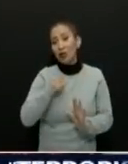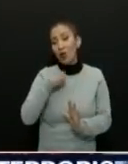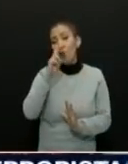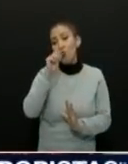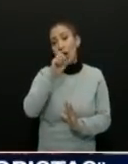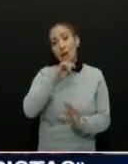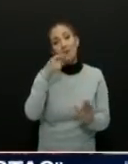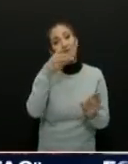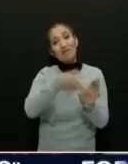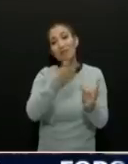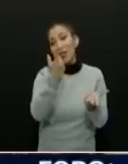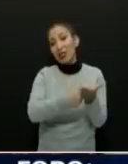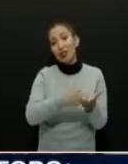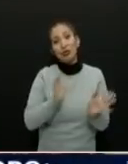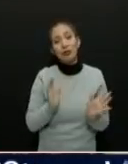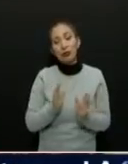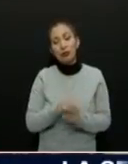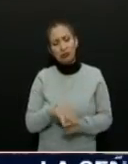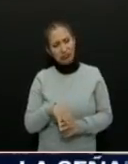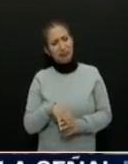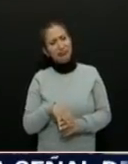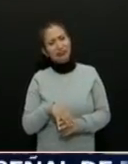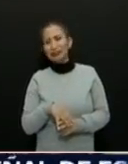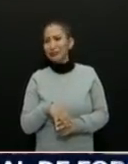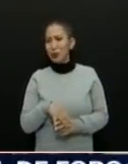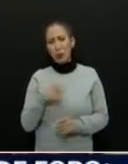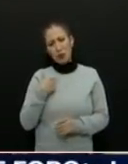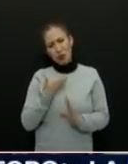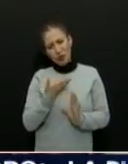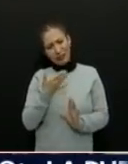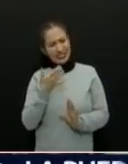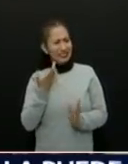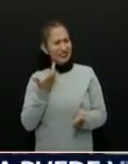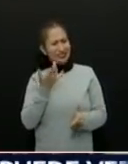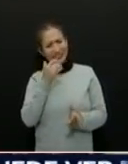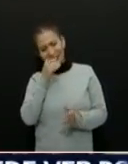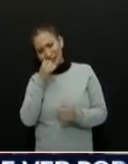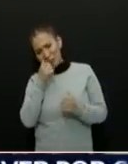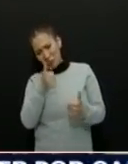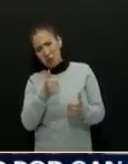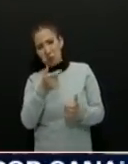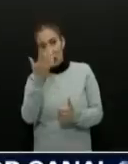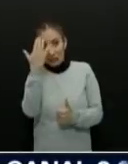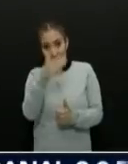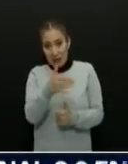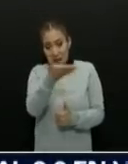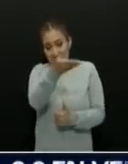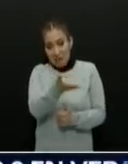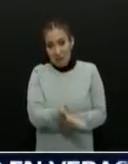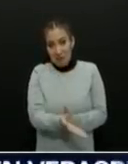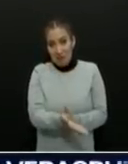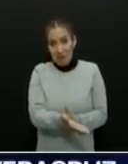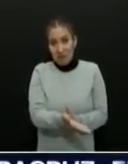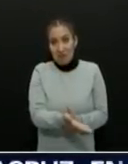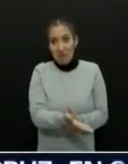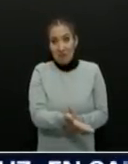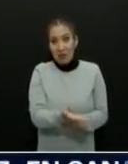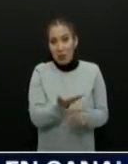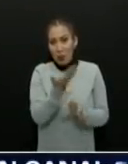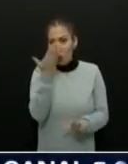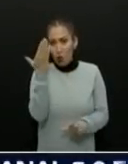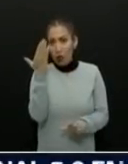UNAM. Me llamó mucho la atención porque ustedes saben que es